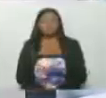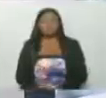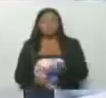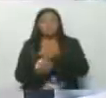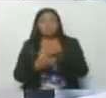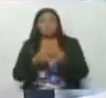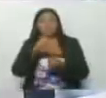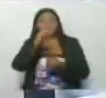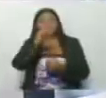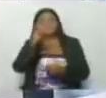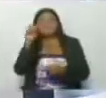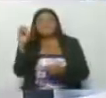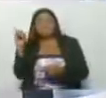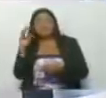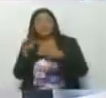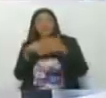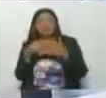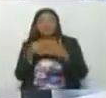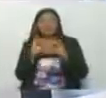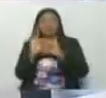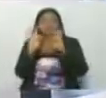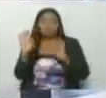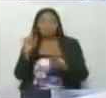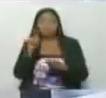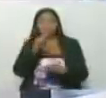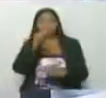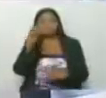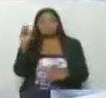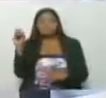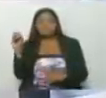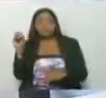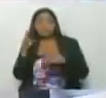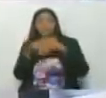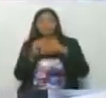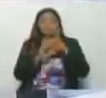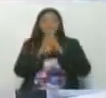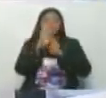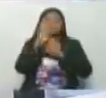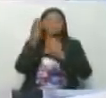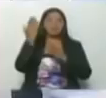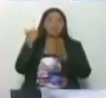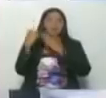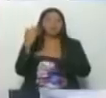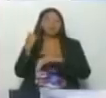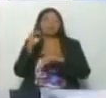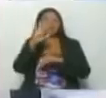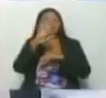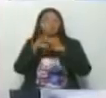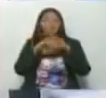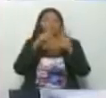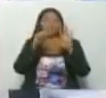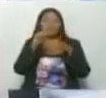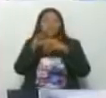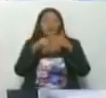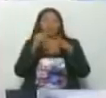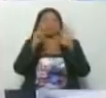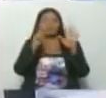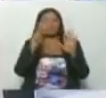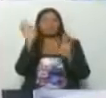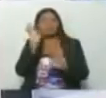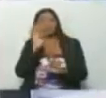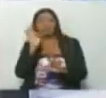100 s 100 que crecía antes en 5 ó 6 7% eso se